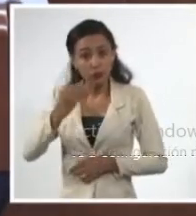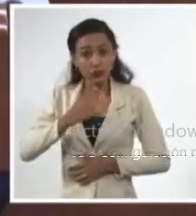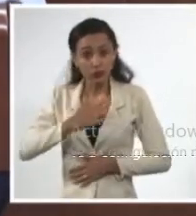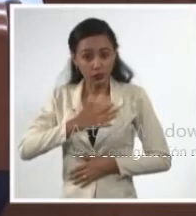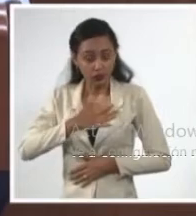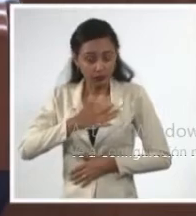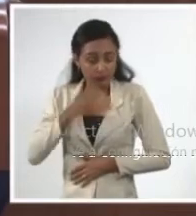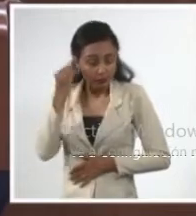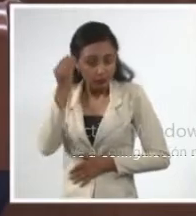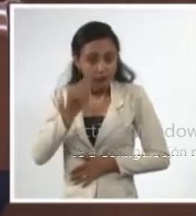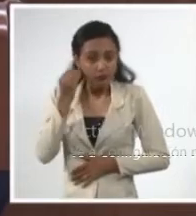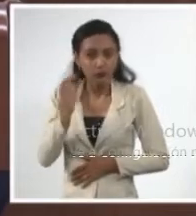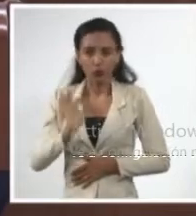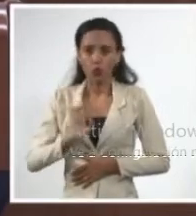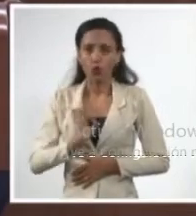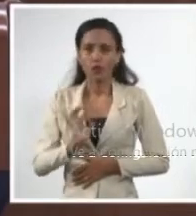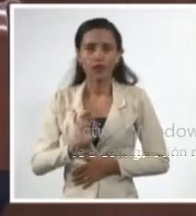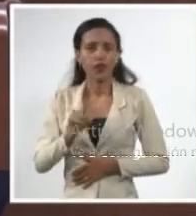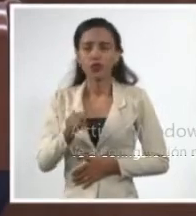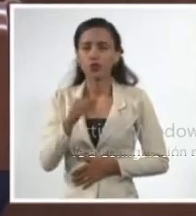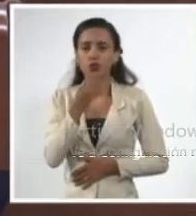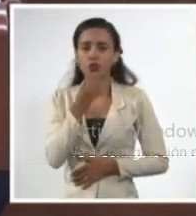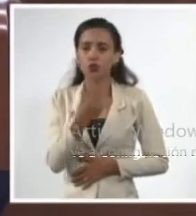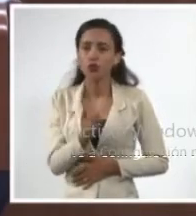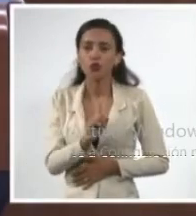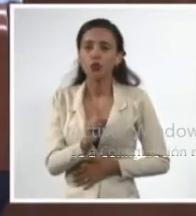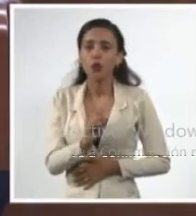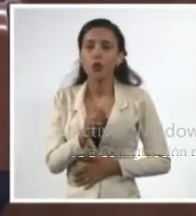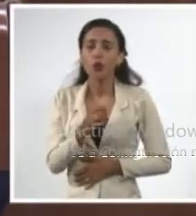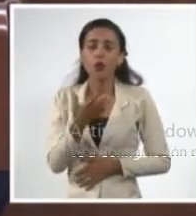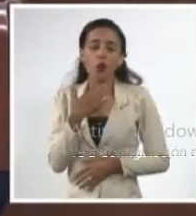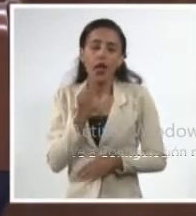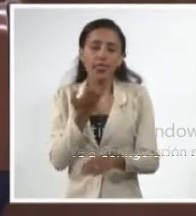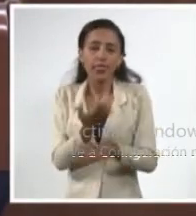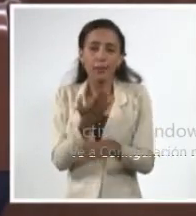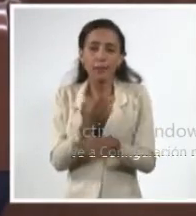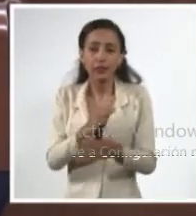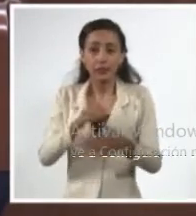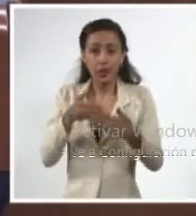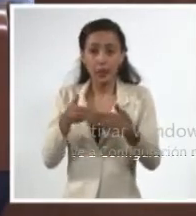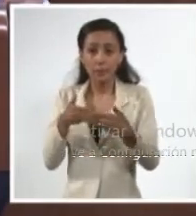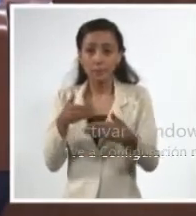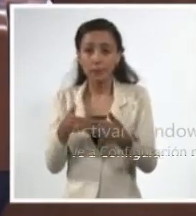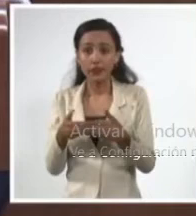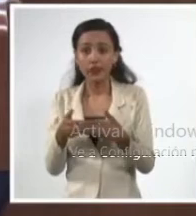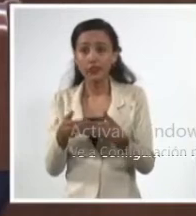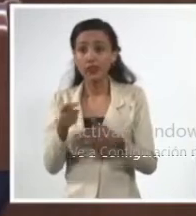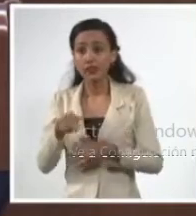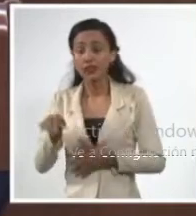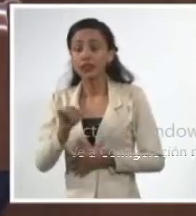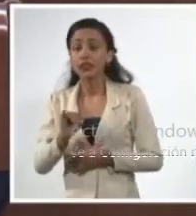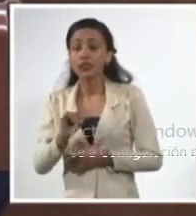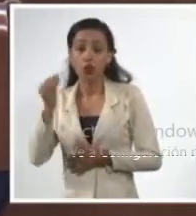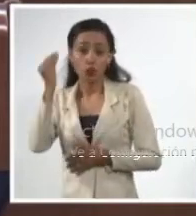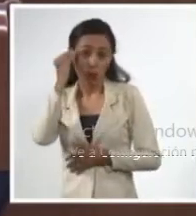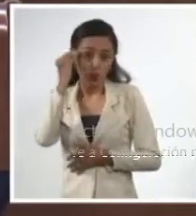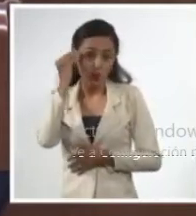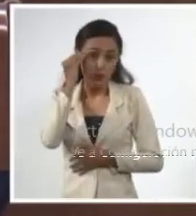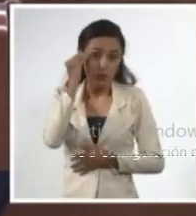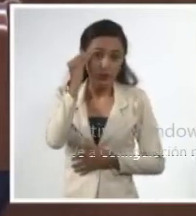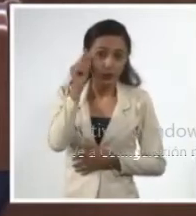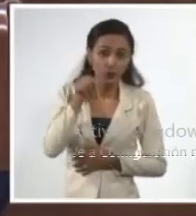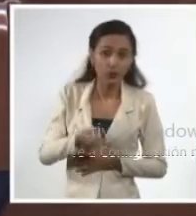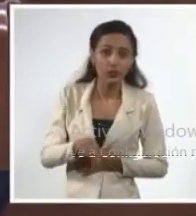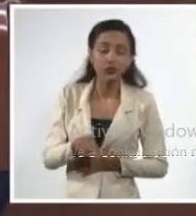consideración, todavía no se manifiesta una correspondiente demanda del sector empresarial hacia el sector de conocimiento en